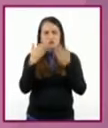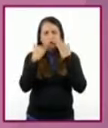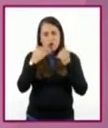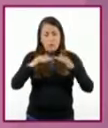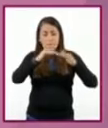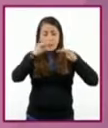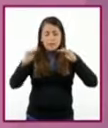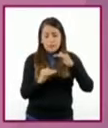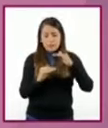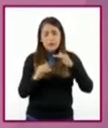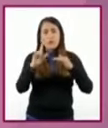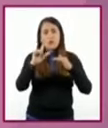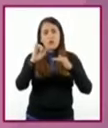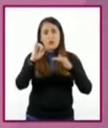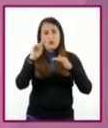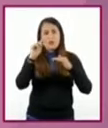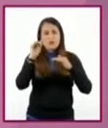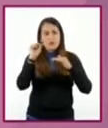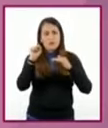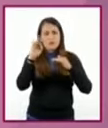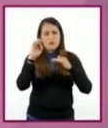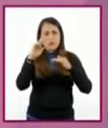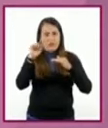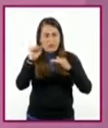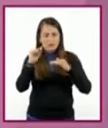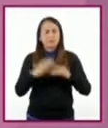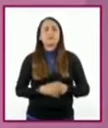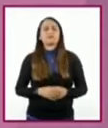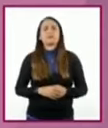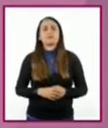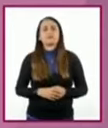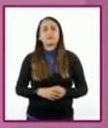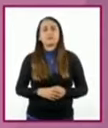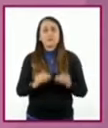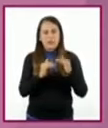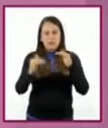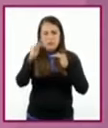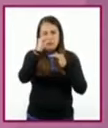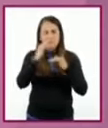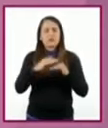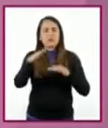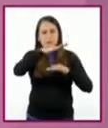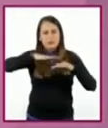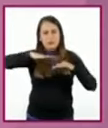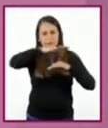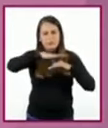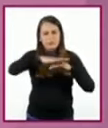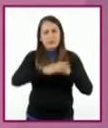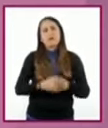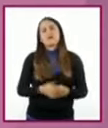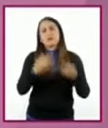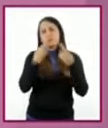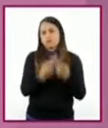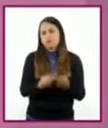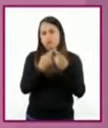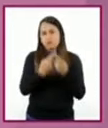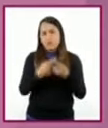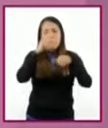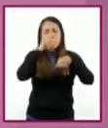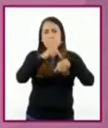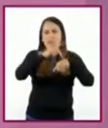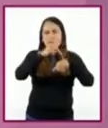planeta. La reserva más significativa de este elemento se encuentra en depósitos minerales en las